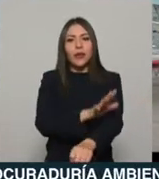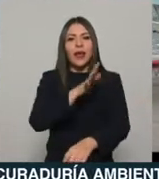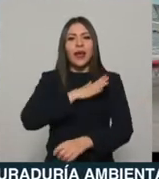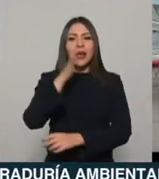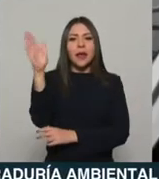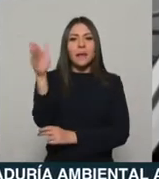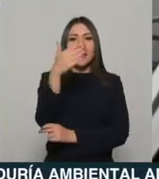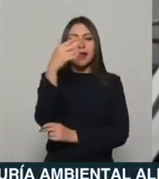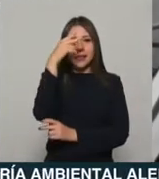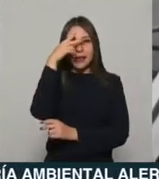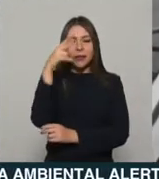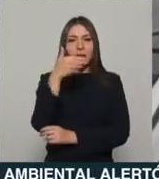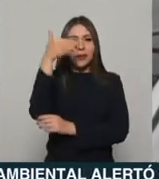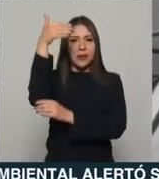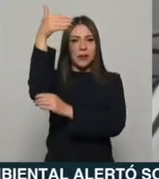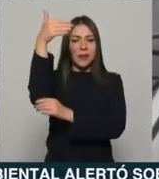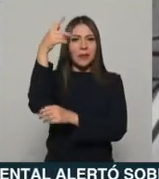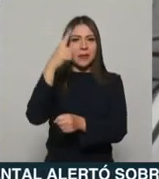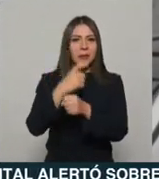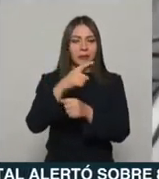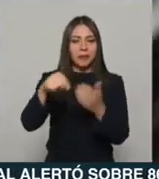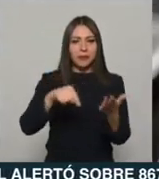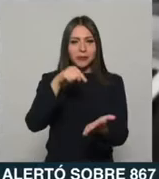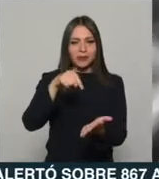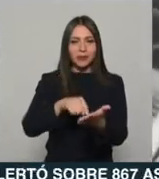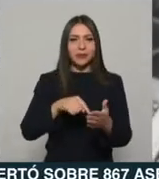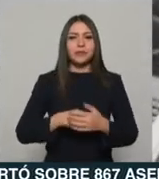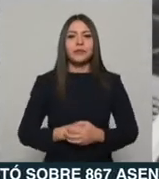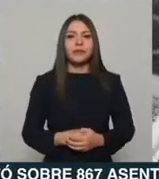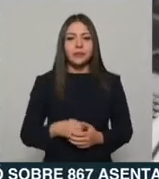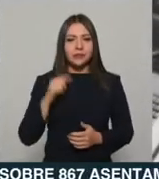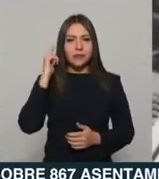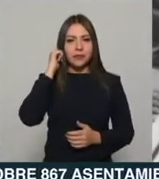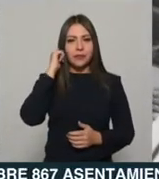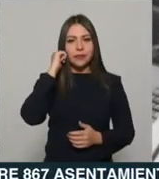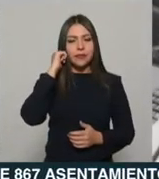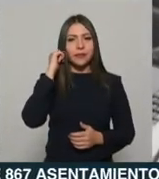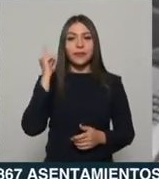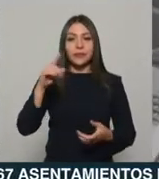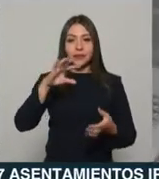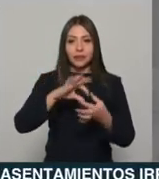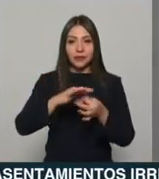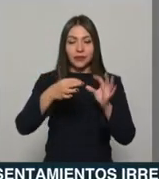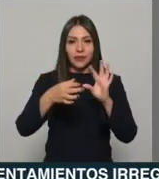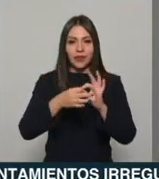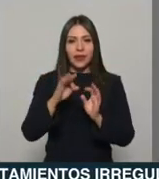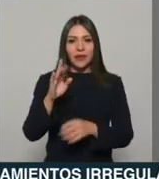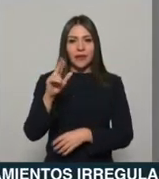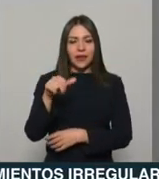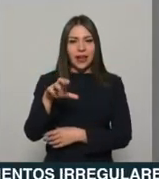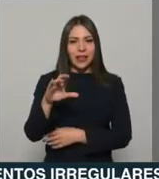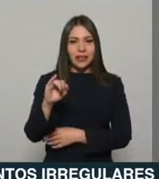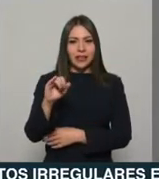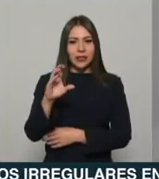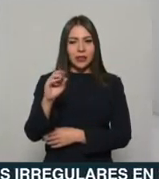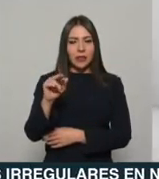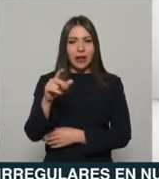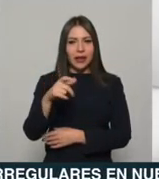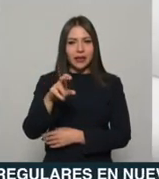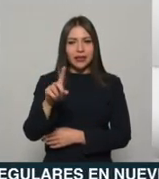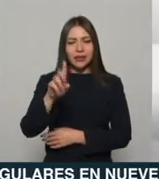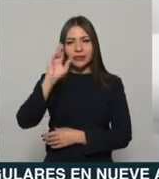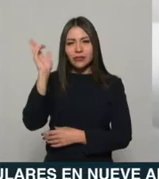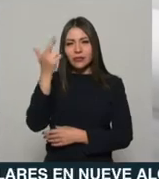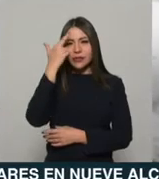más alto. Hablar de la Alberca Olímpica Francisco Márquez es adentrarse en el pasado, vivir el